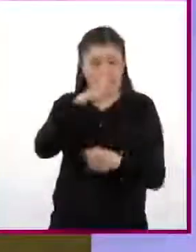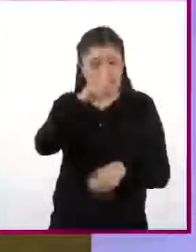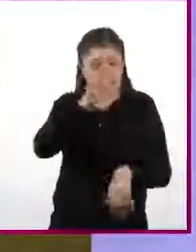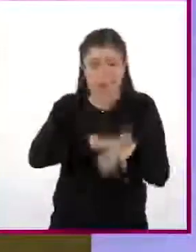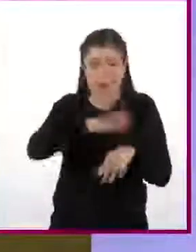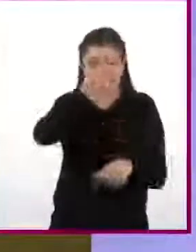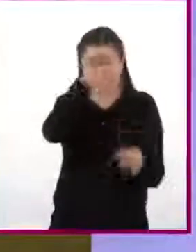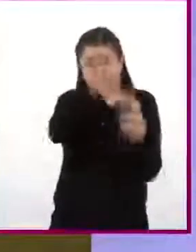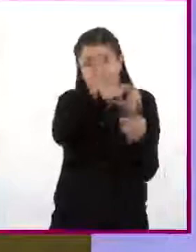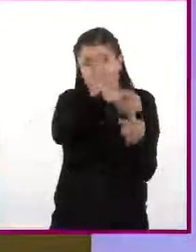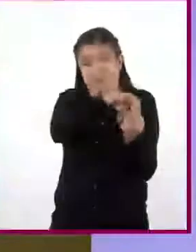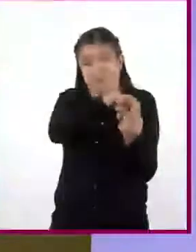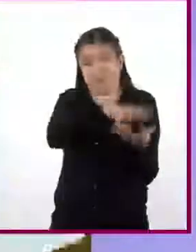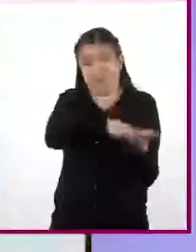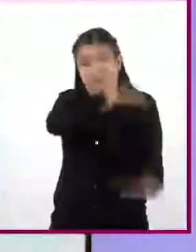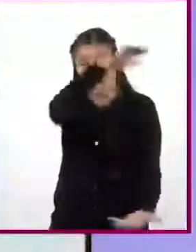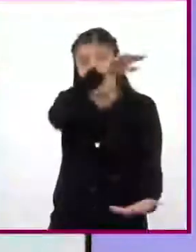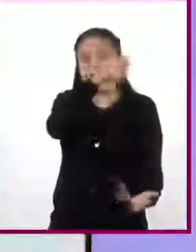votos es el ganador.